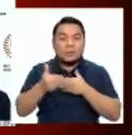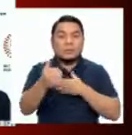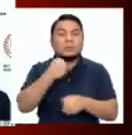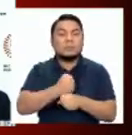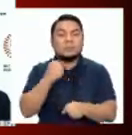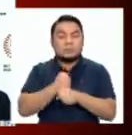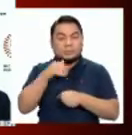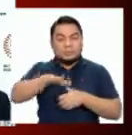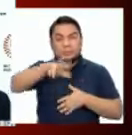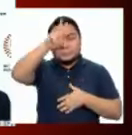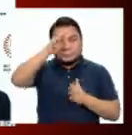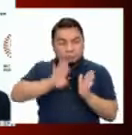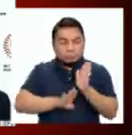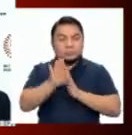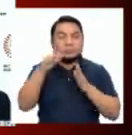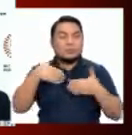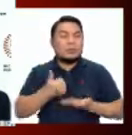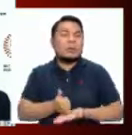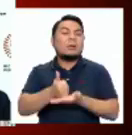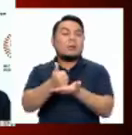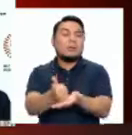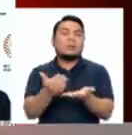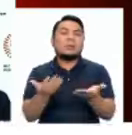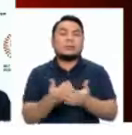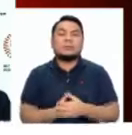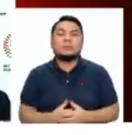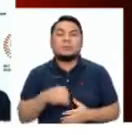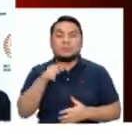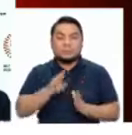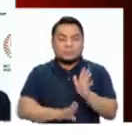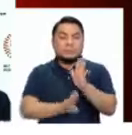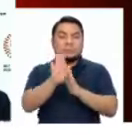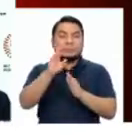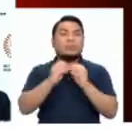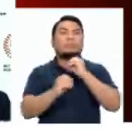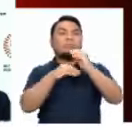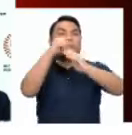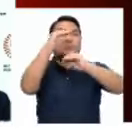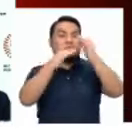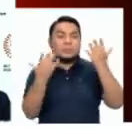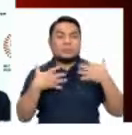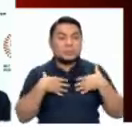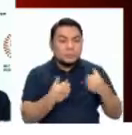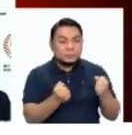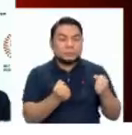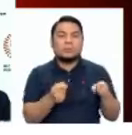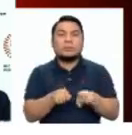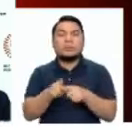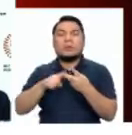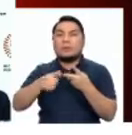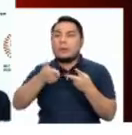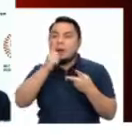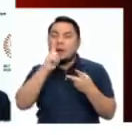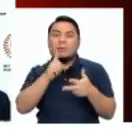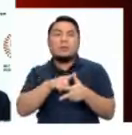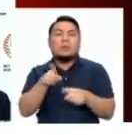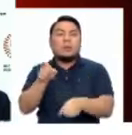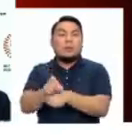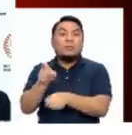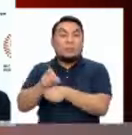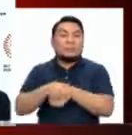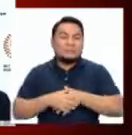Reconstrucción del Perú para ayudar en el desarrollo de infraestructura, de salud, de agua y de